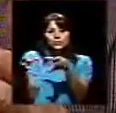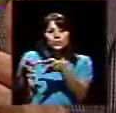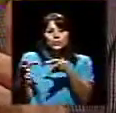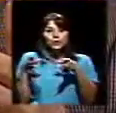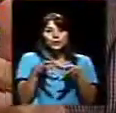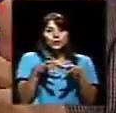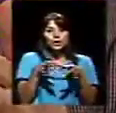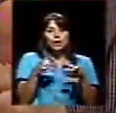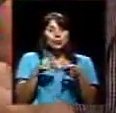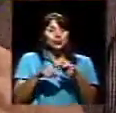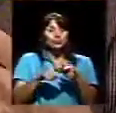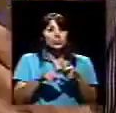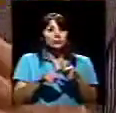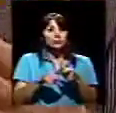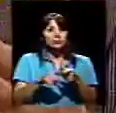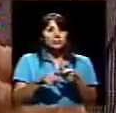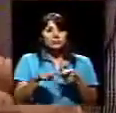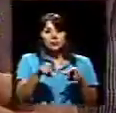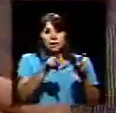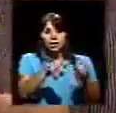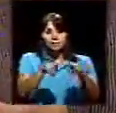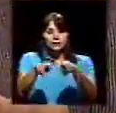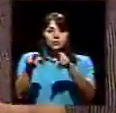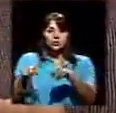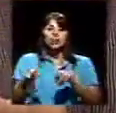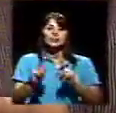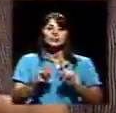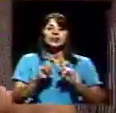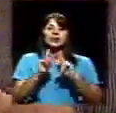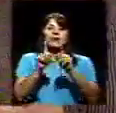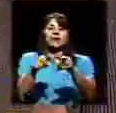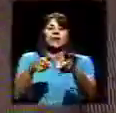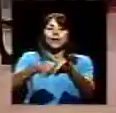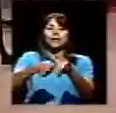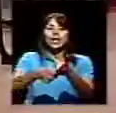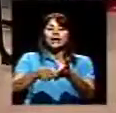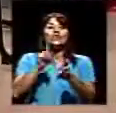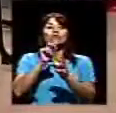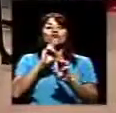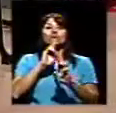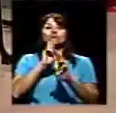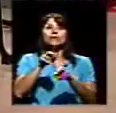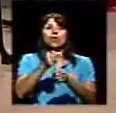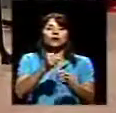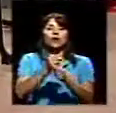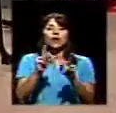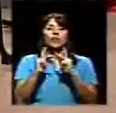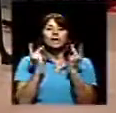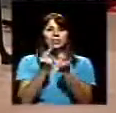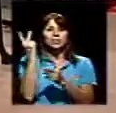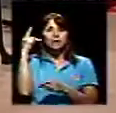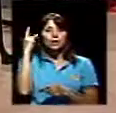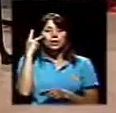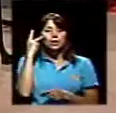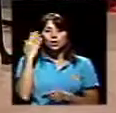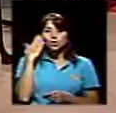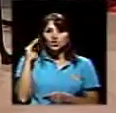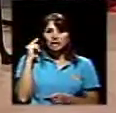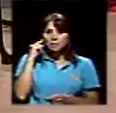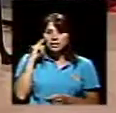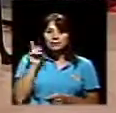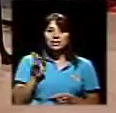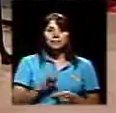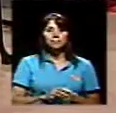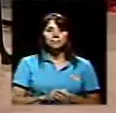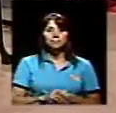fenómeno electoral es básicamente un fenómeno de trabajo de partido. No sé qué piensas sobre esto, Rubén. Bueno, sobre el primer tema yo